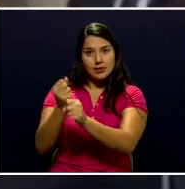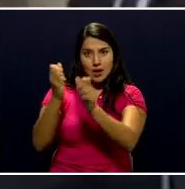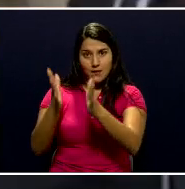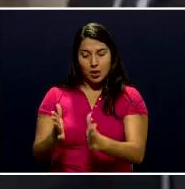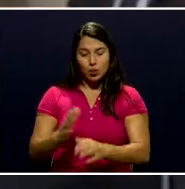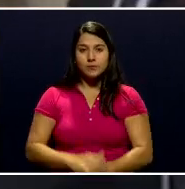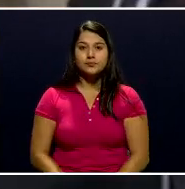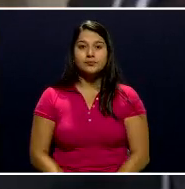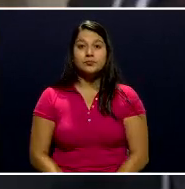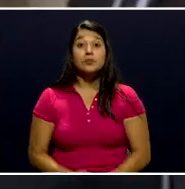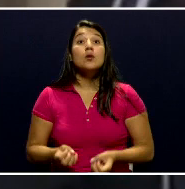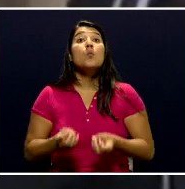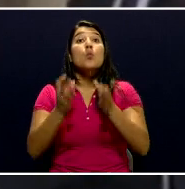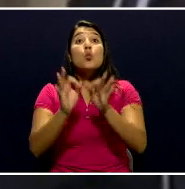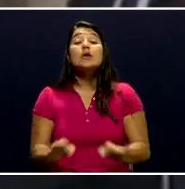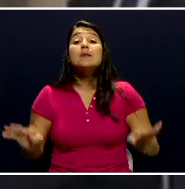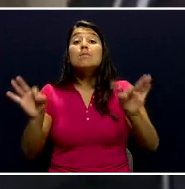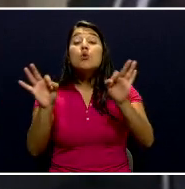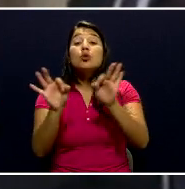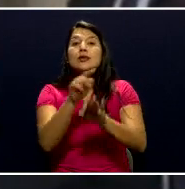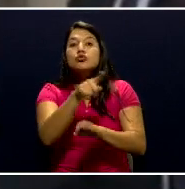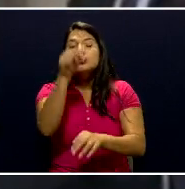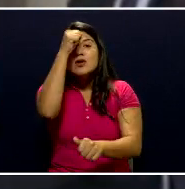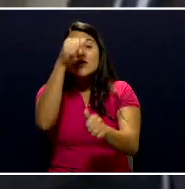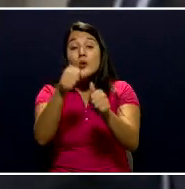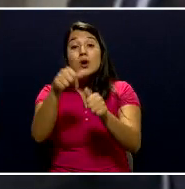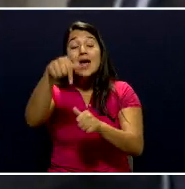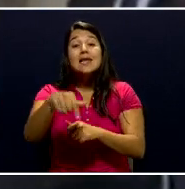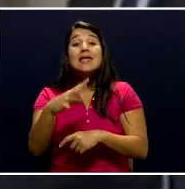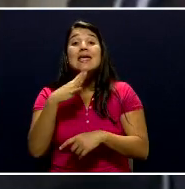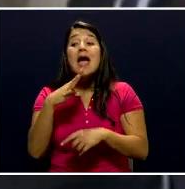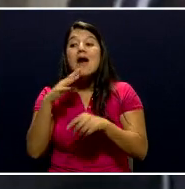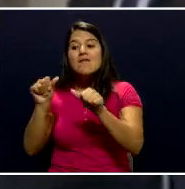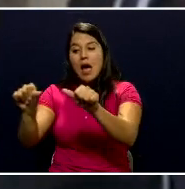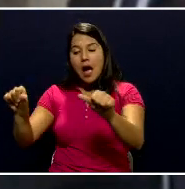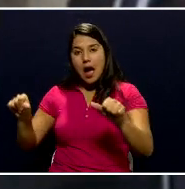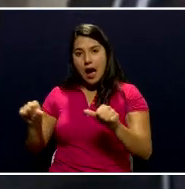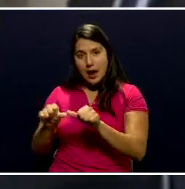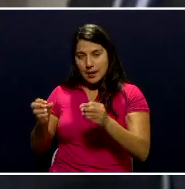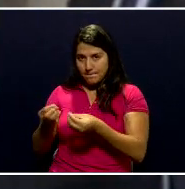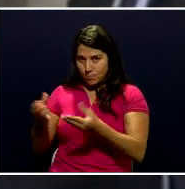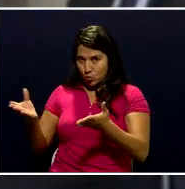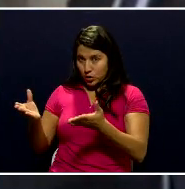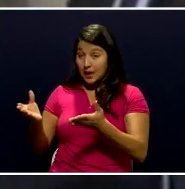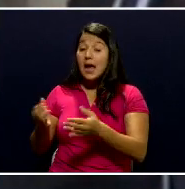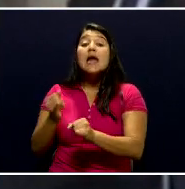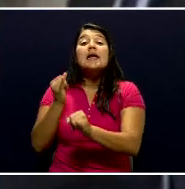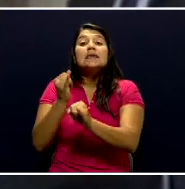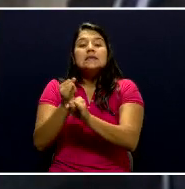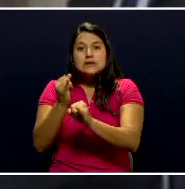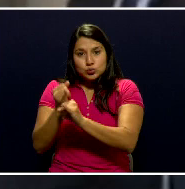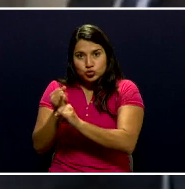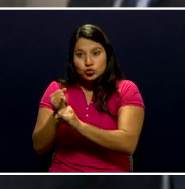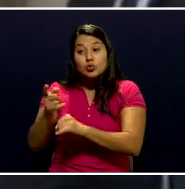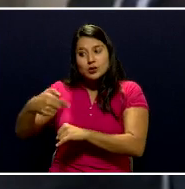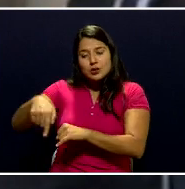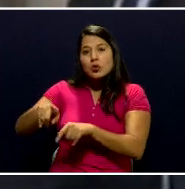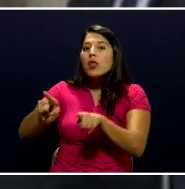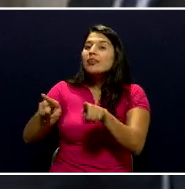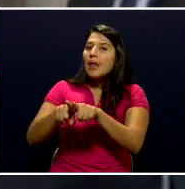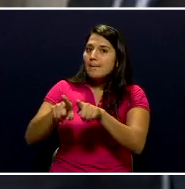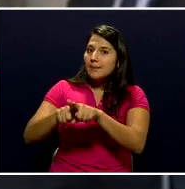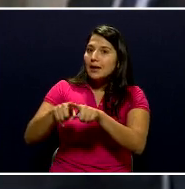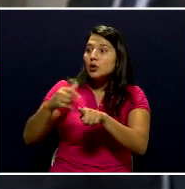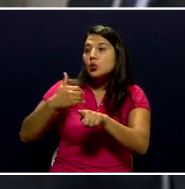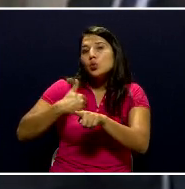Bueno, es importante recordar que aquí estamos hablando básicamente del sector público. Las instituciones también han tenido que enfrentarse a sus